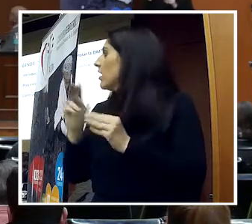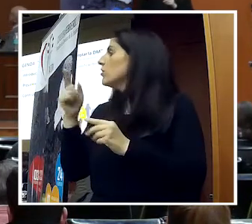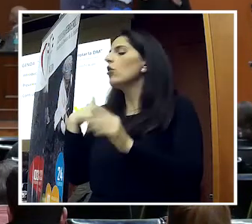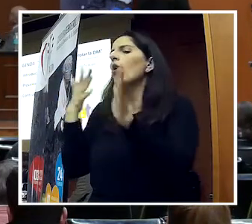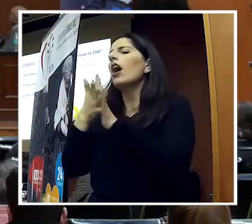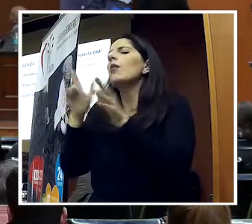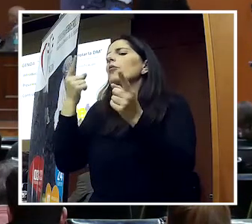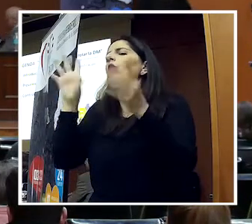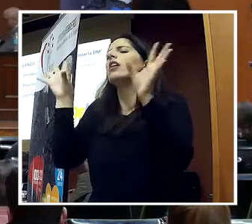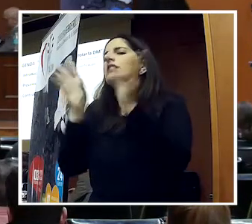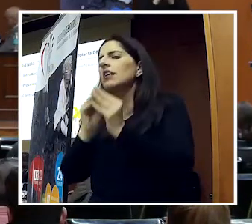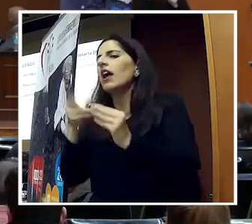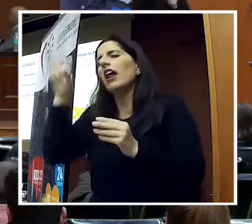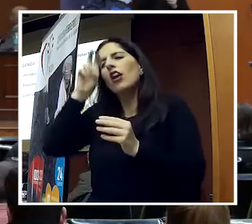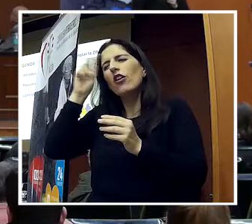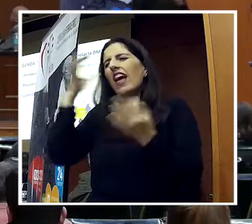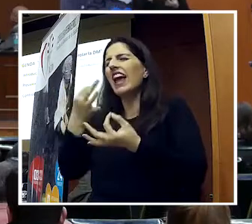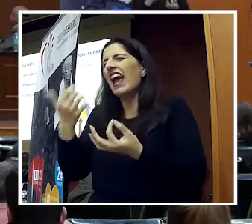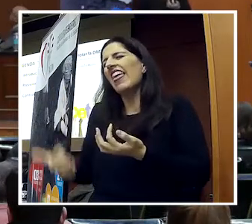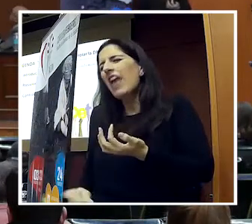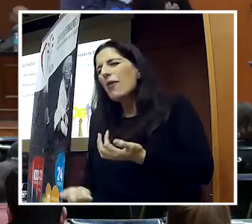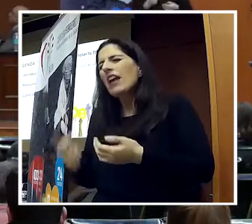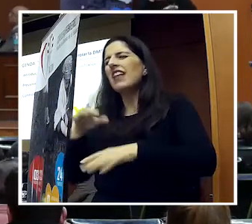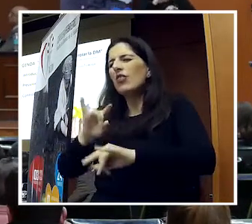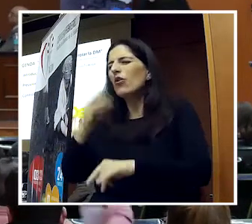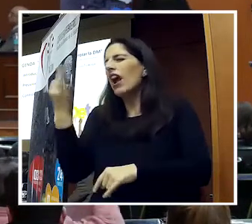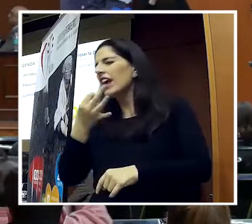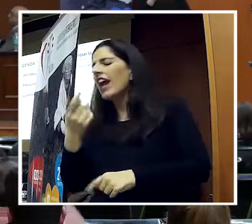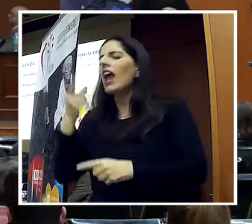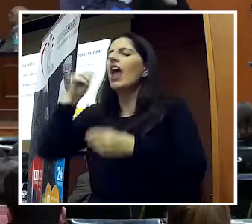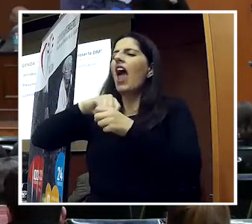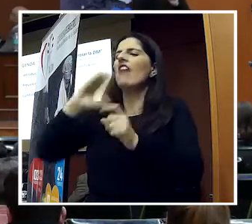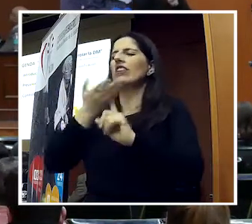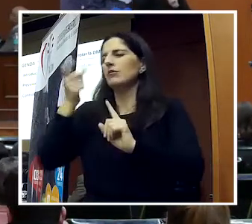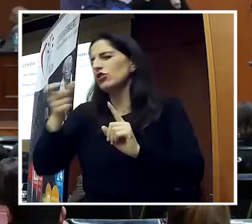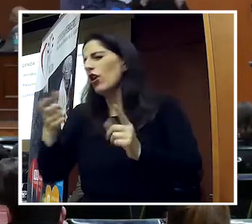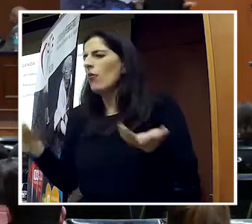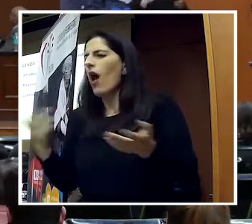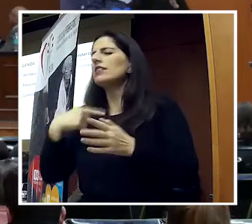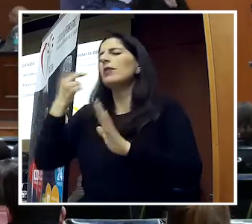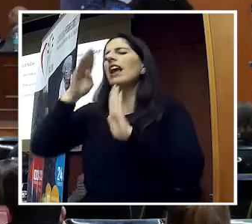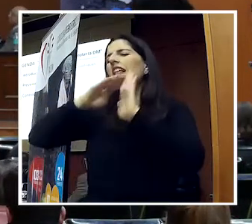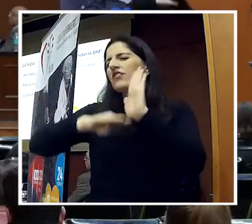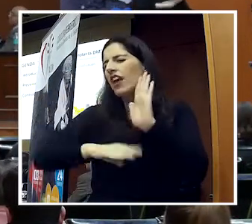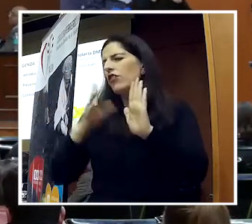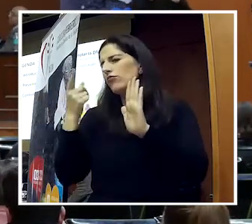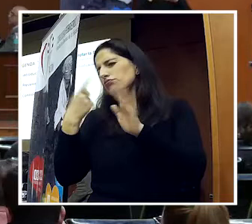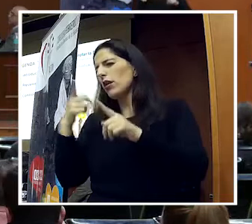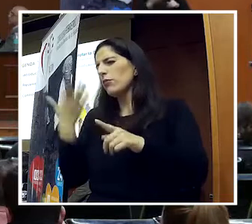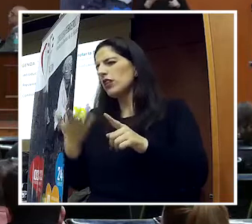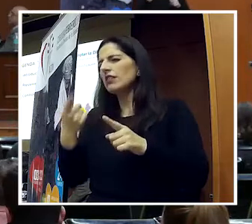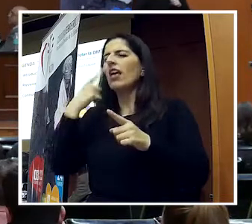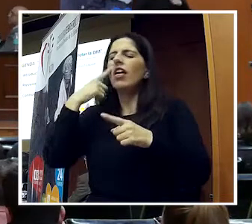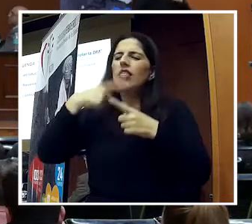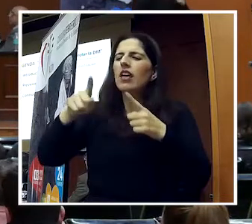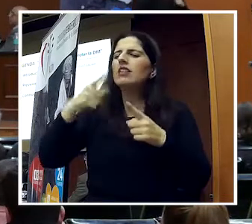breve introducción de recordar la definición de diabetes, la prevalencia, su clasificación, que es importante desde el primer momento distinguir